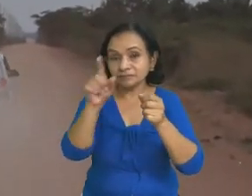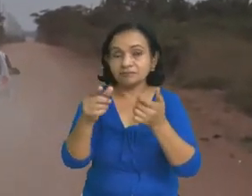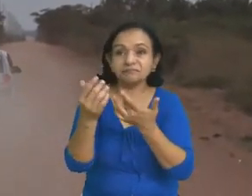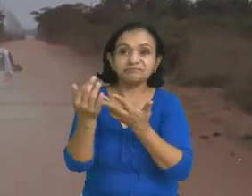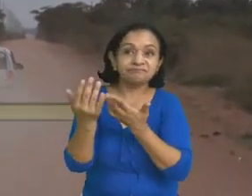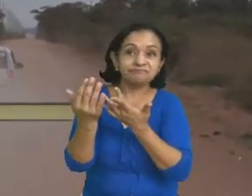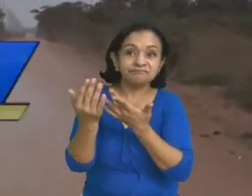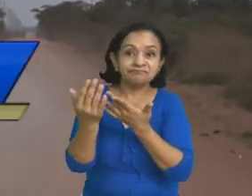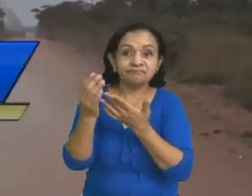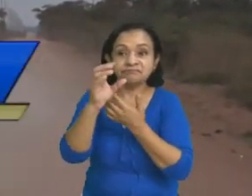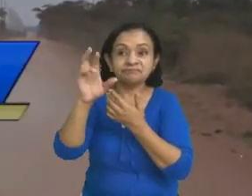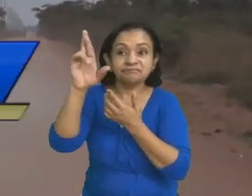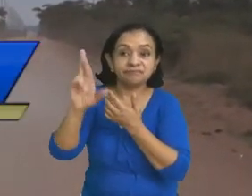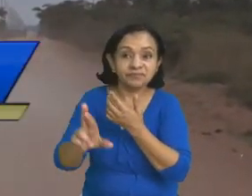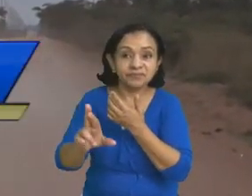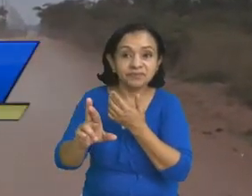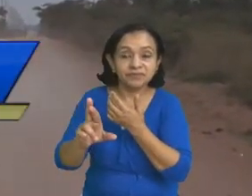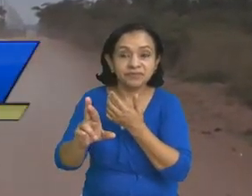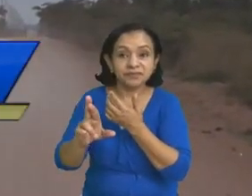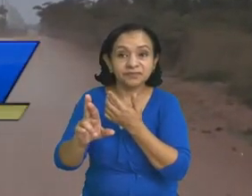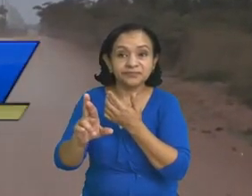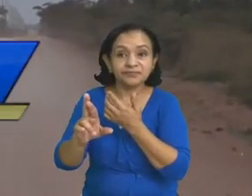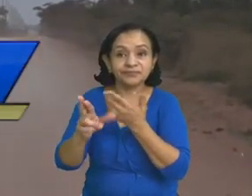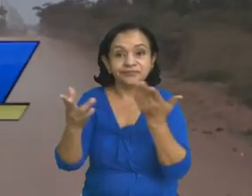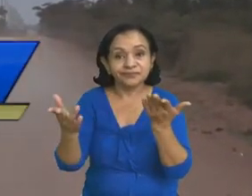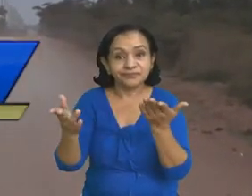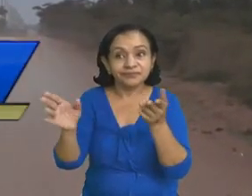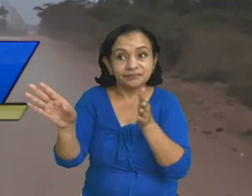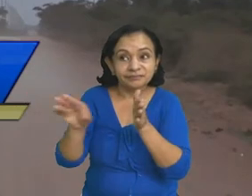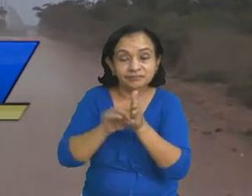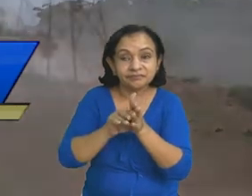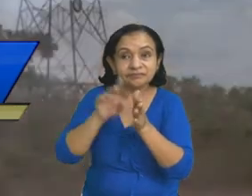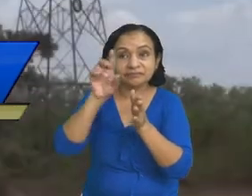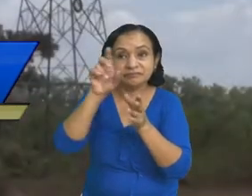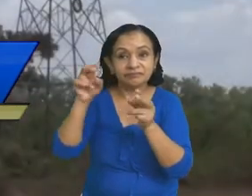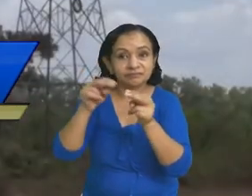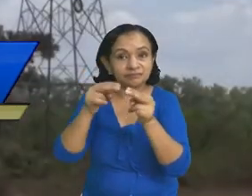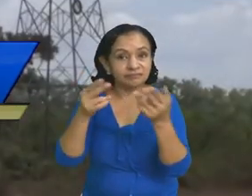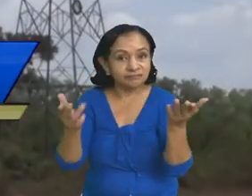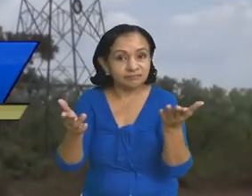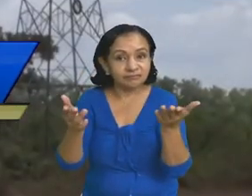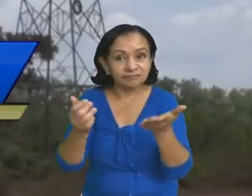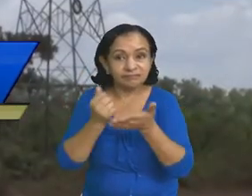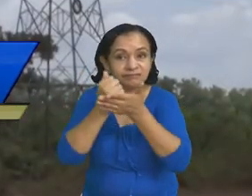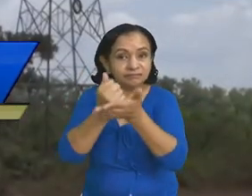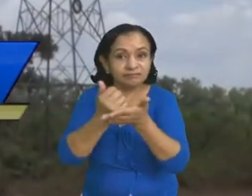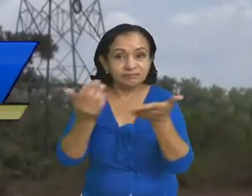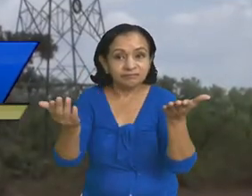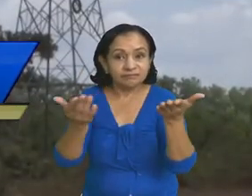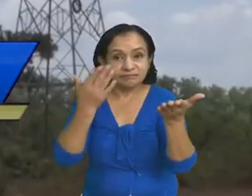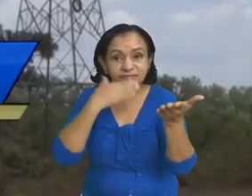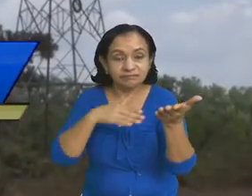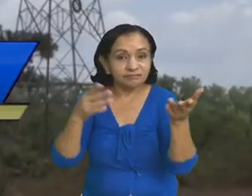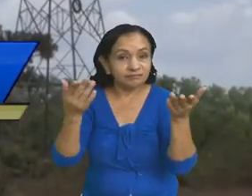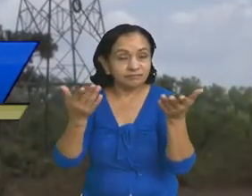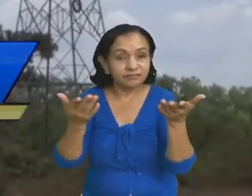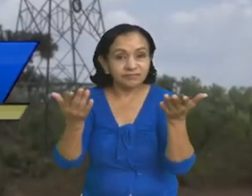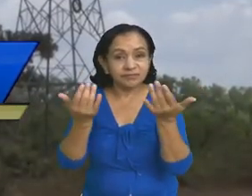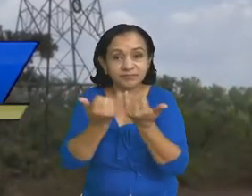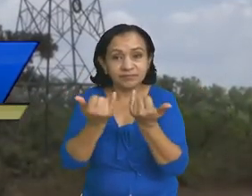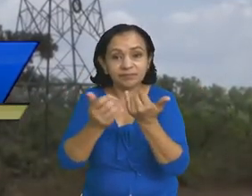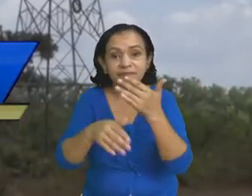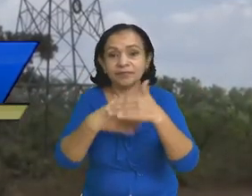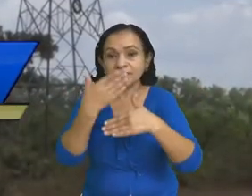dependíamos de Costa Rica y era inalámbrico. Ok. El servicio aquí era pésimo.